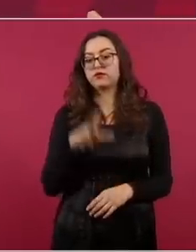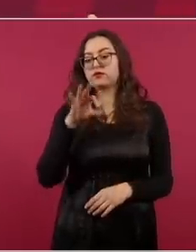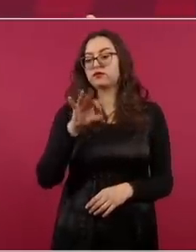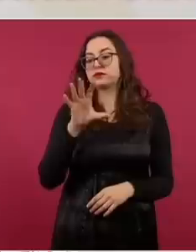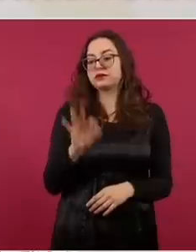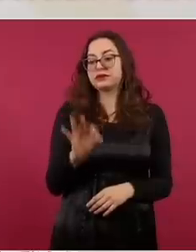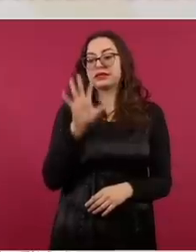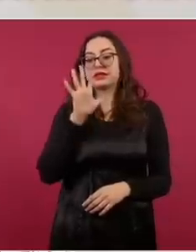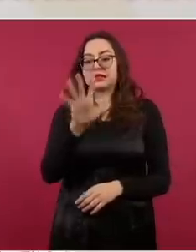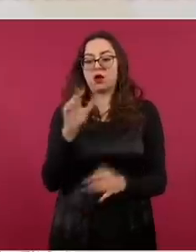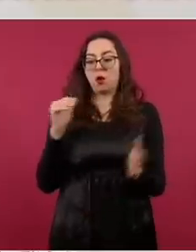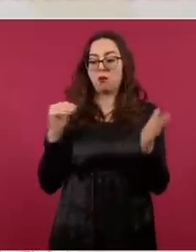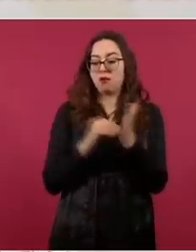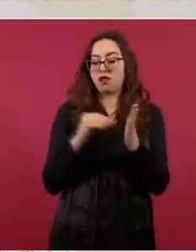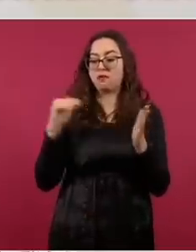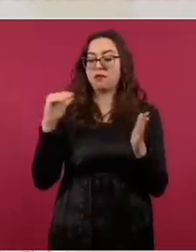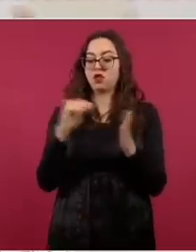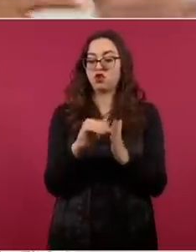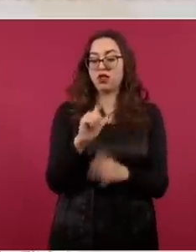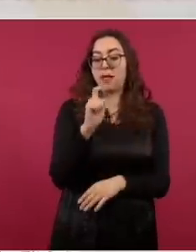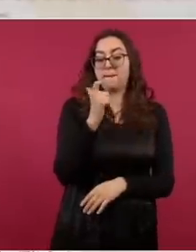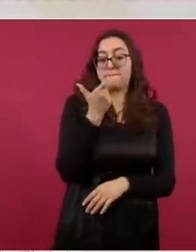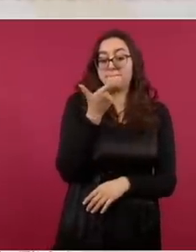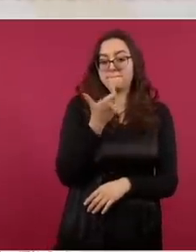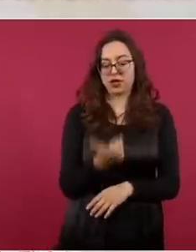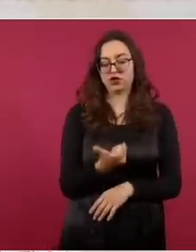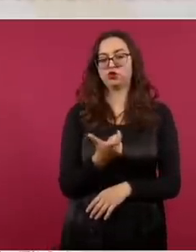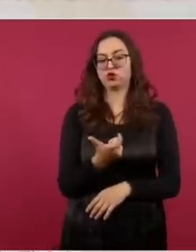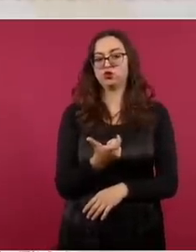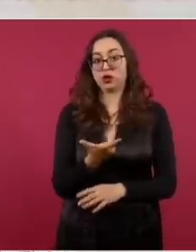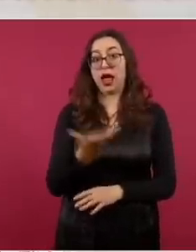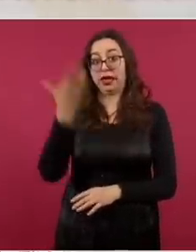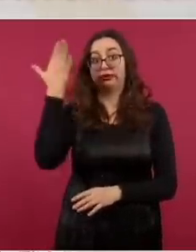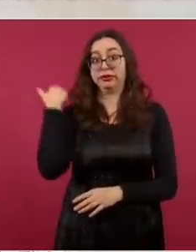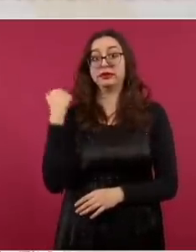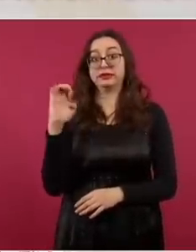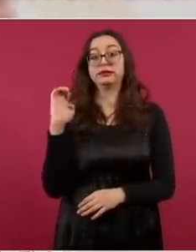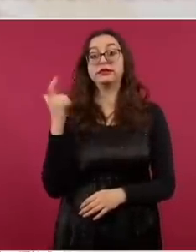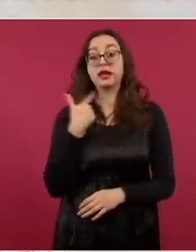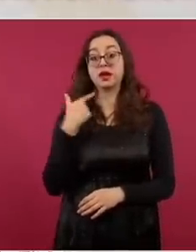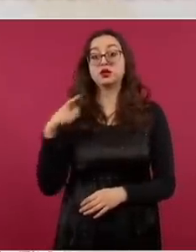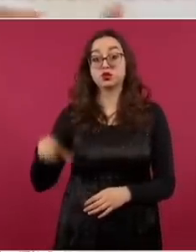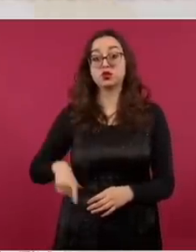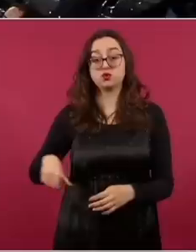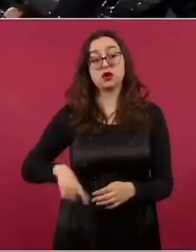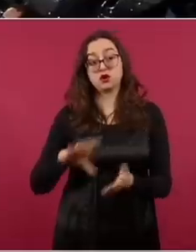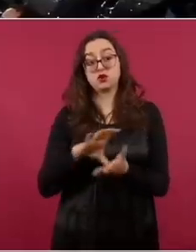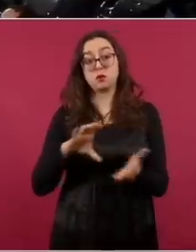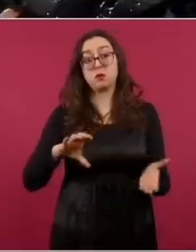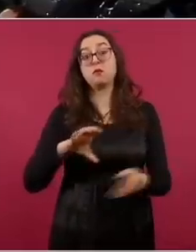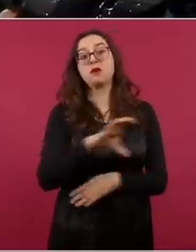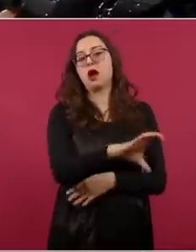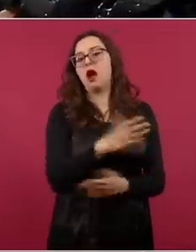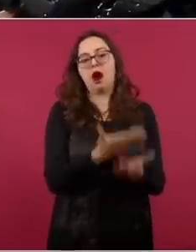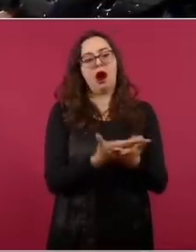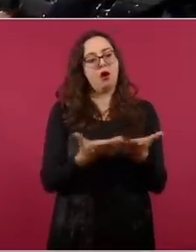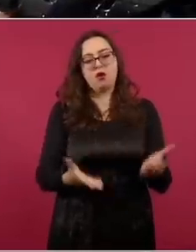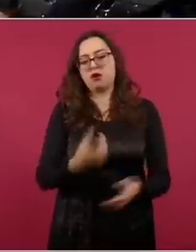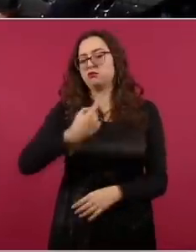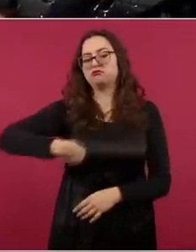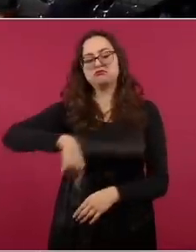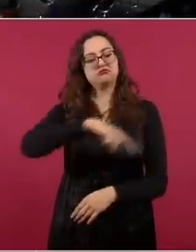pesos que recibían y que hemos dejado nosotros entregar